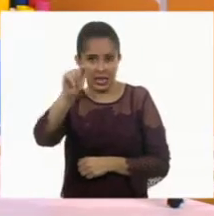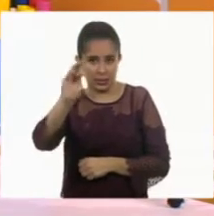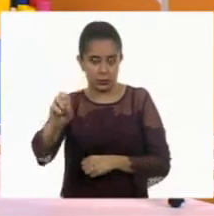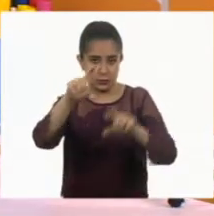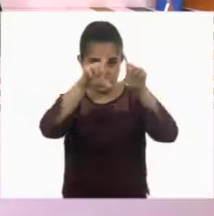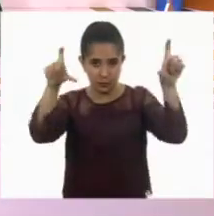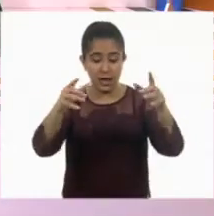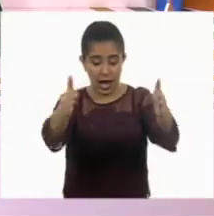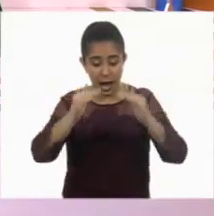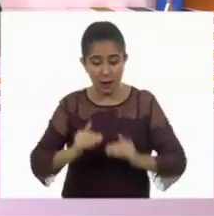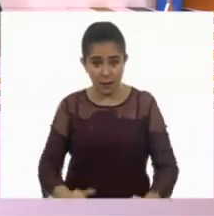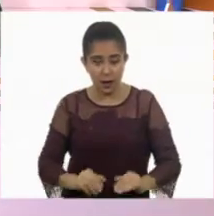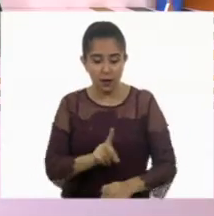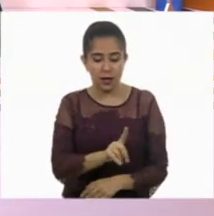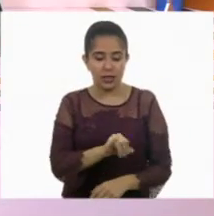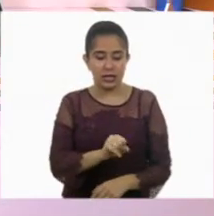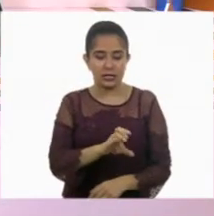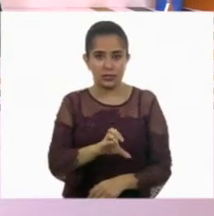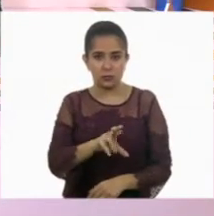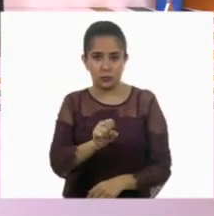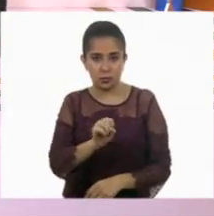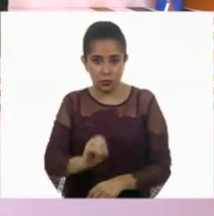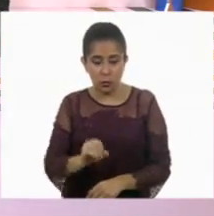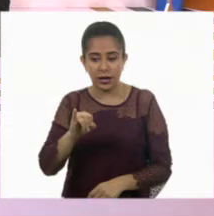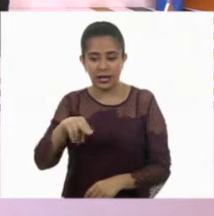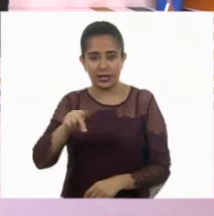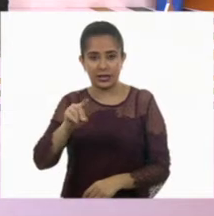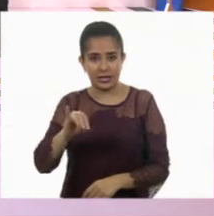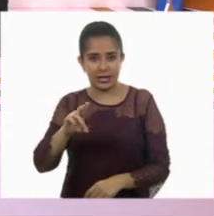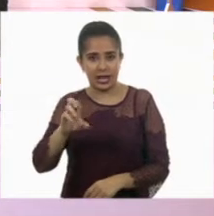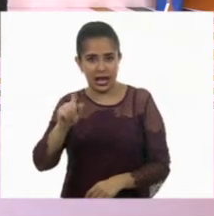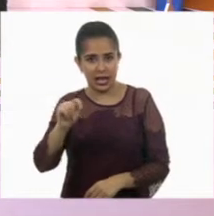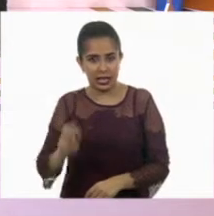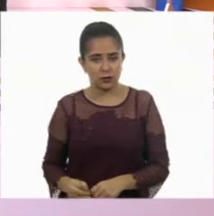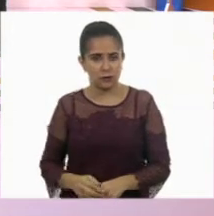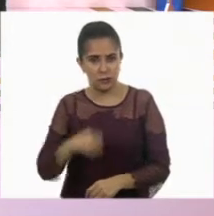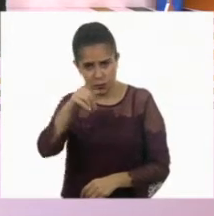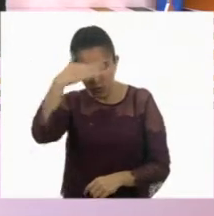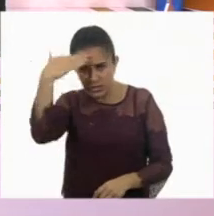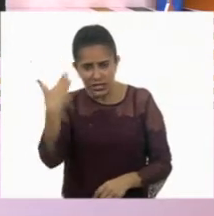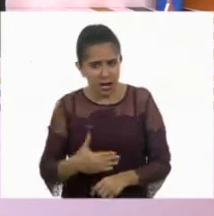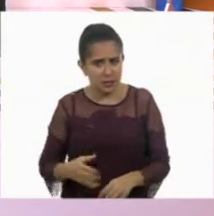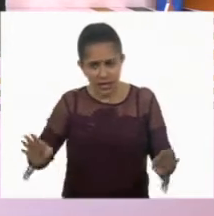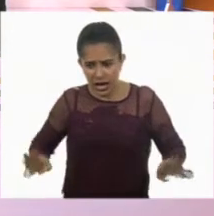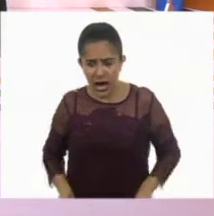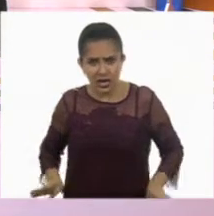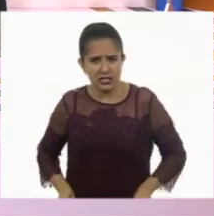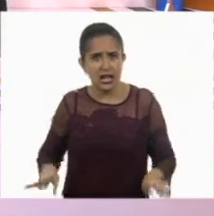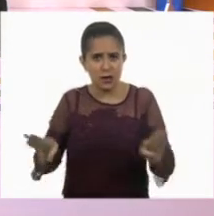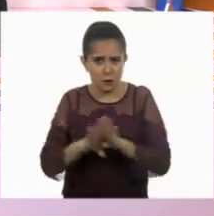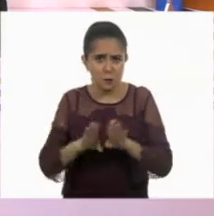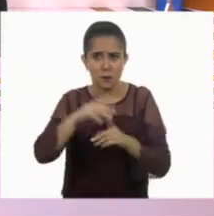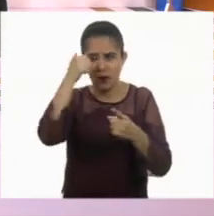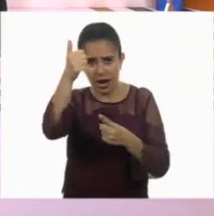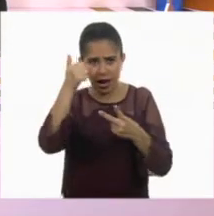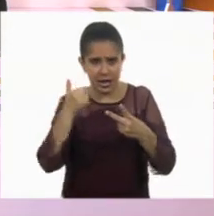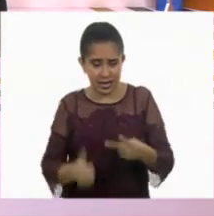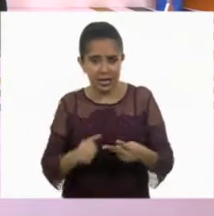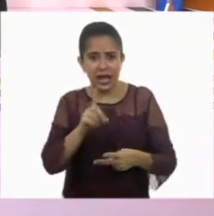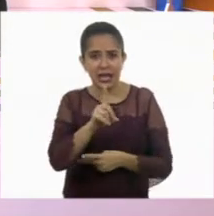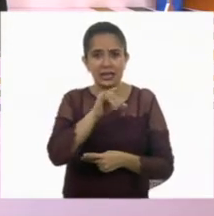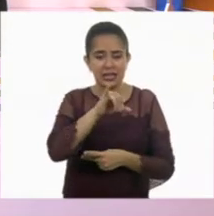abajo? Discurso indirecto. Indirecto. ¿Recuerdan las características del recurso? Del recurso, del discurso. ¿Cómo ves? Discurso.